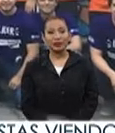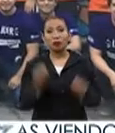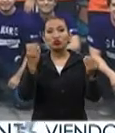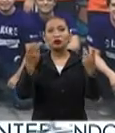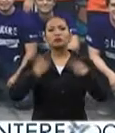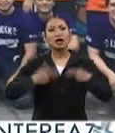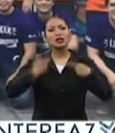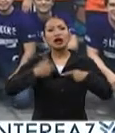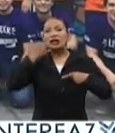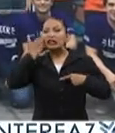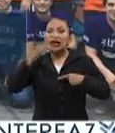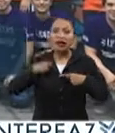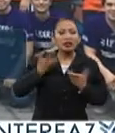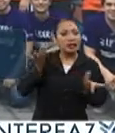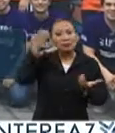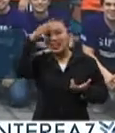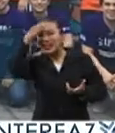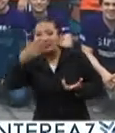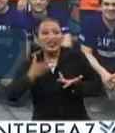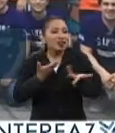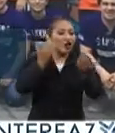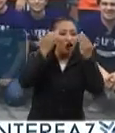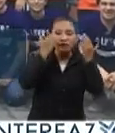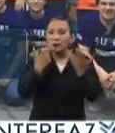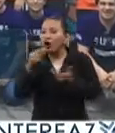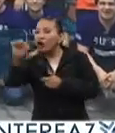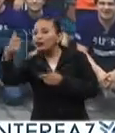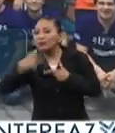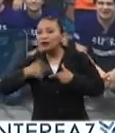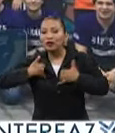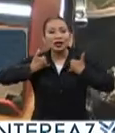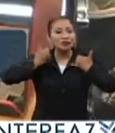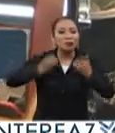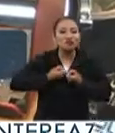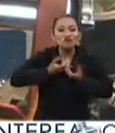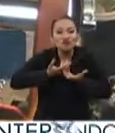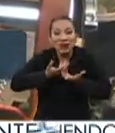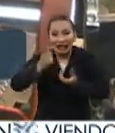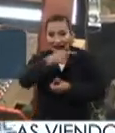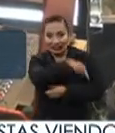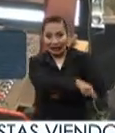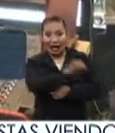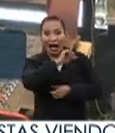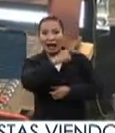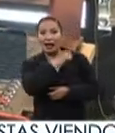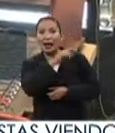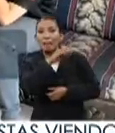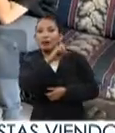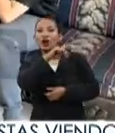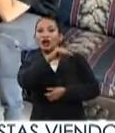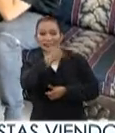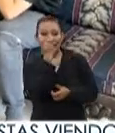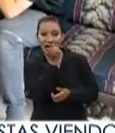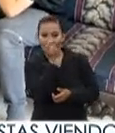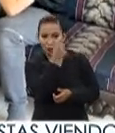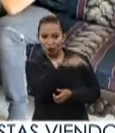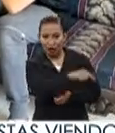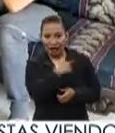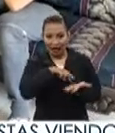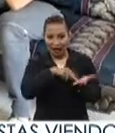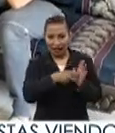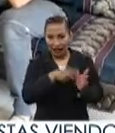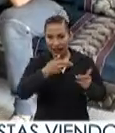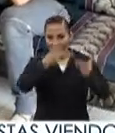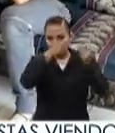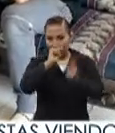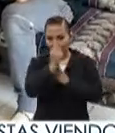Muchas personas buscan transmitir sus experiencias y conocimientos a personas más jóvenes. Es el caso de Ángel Briones, un estudiante de Ingeniería en